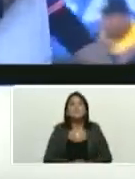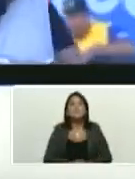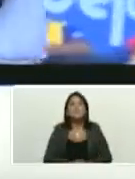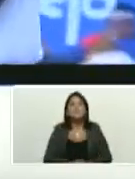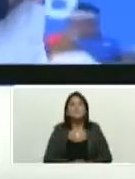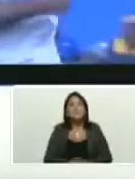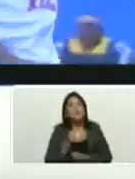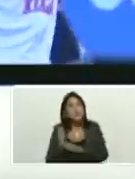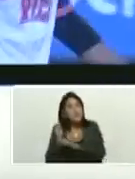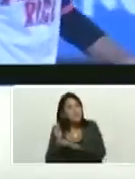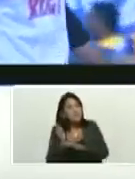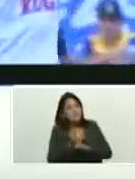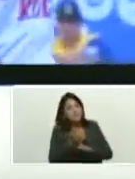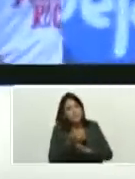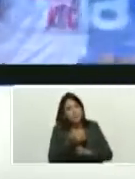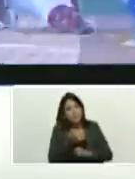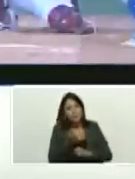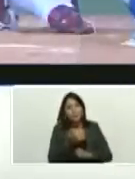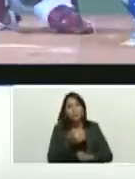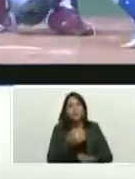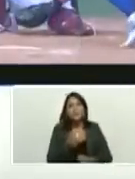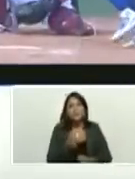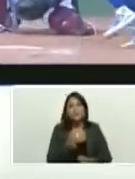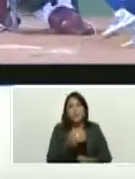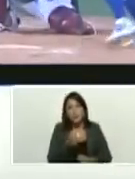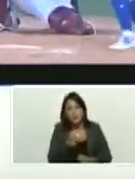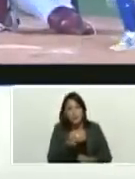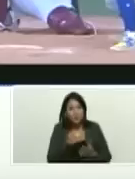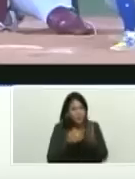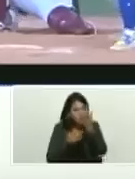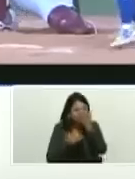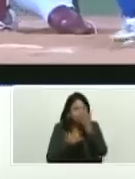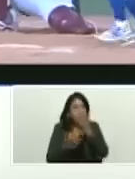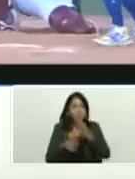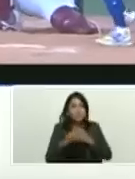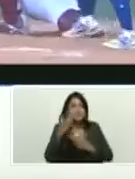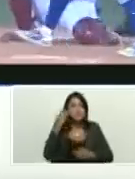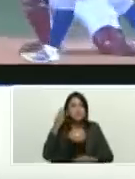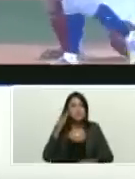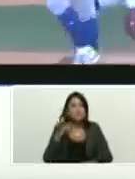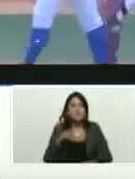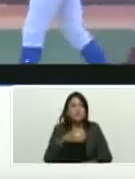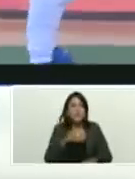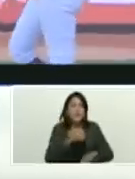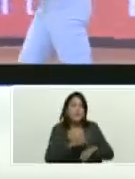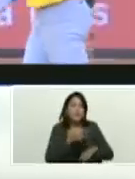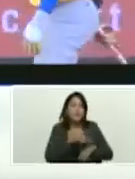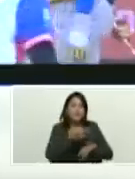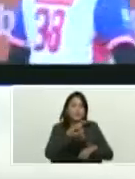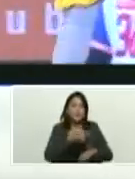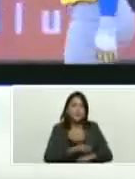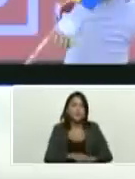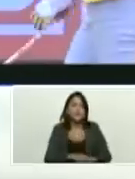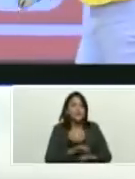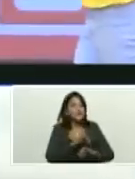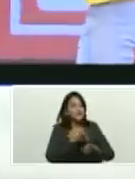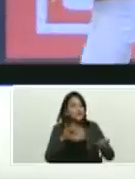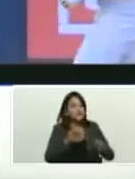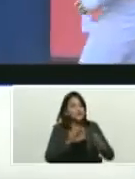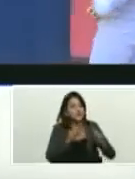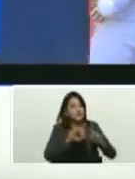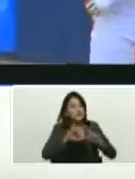Strike, ponchado. Lo poncharon parado. Y Puerto Rico termina el séptimo inning